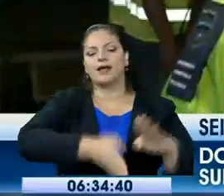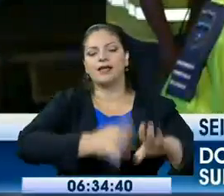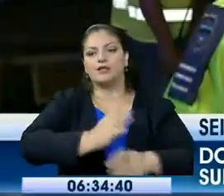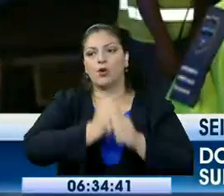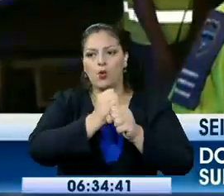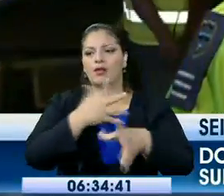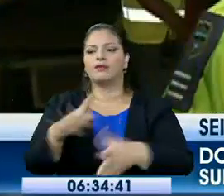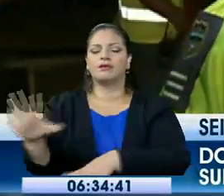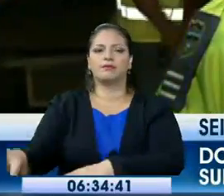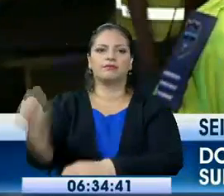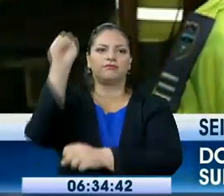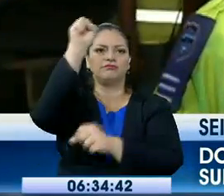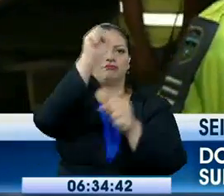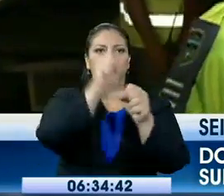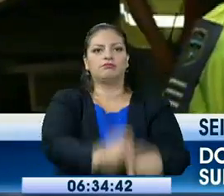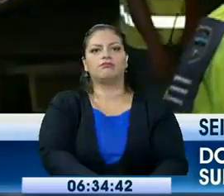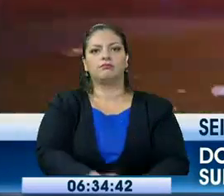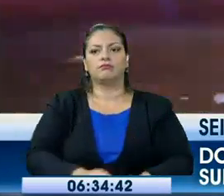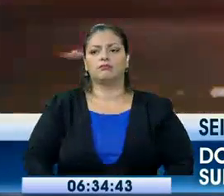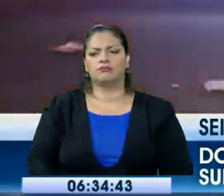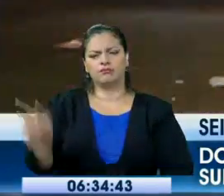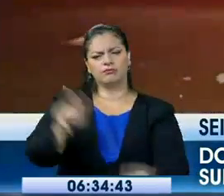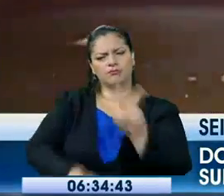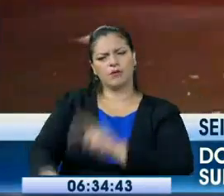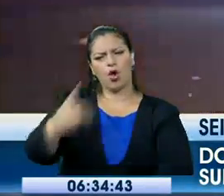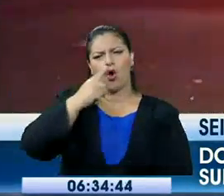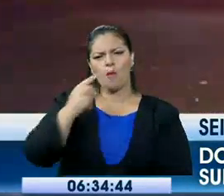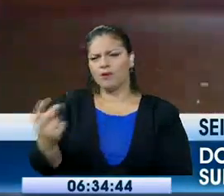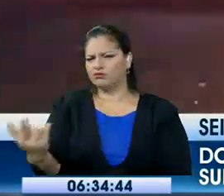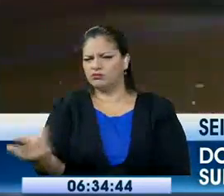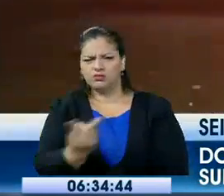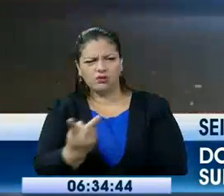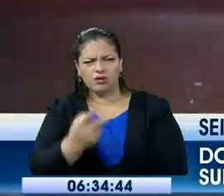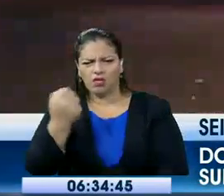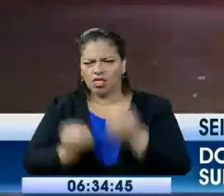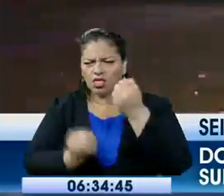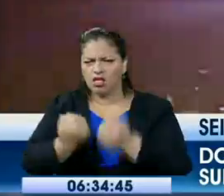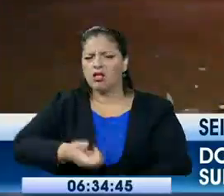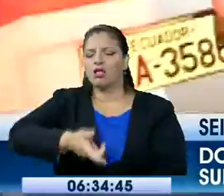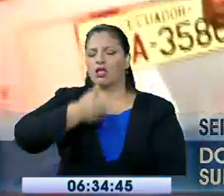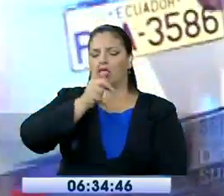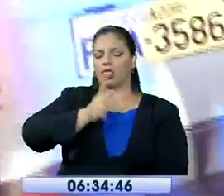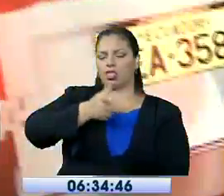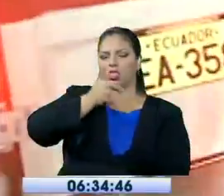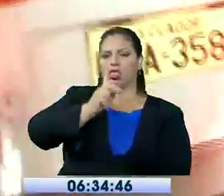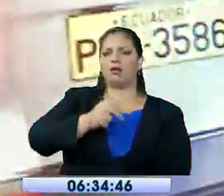podrían estar bajo los efectos de alcohol. Informó Jorge Salazar.